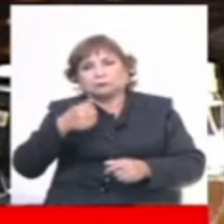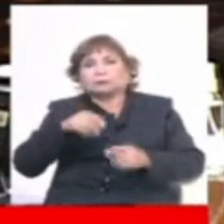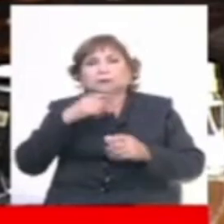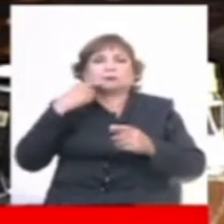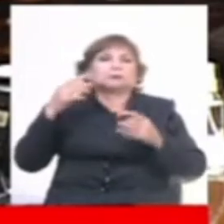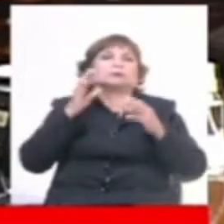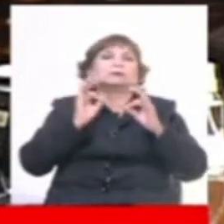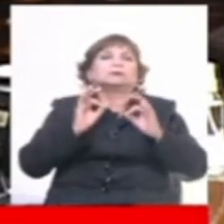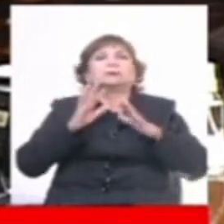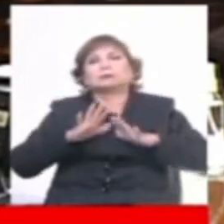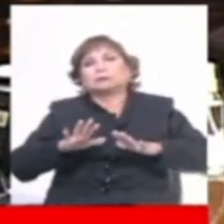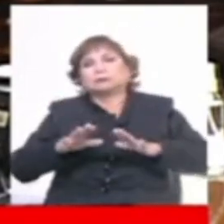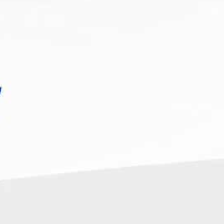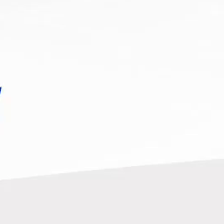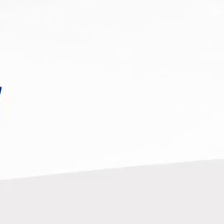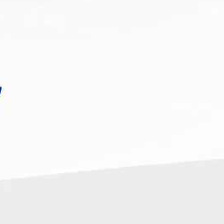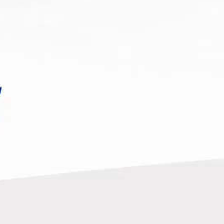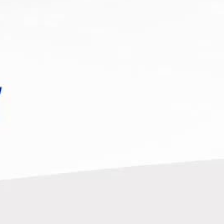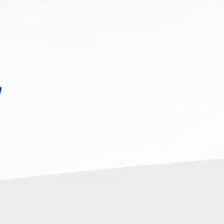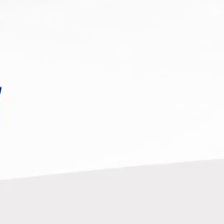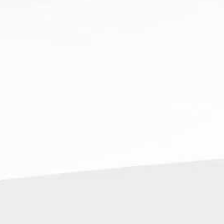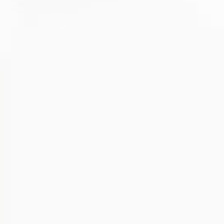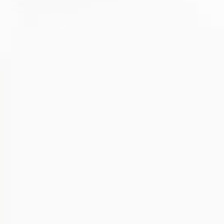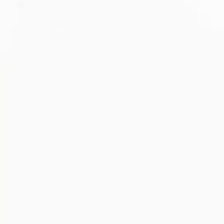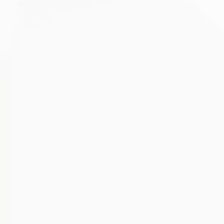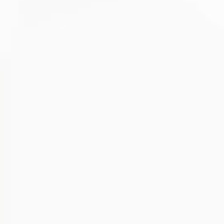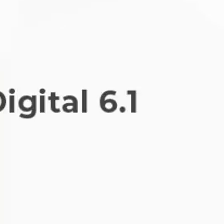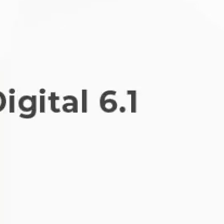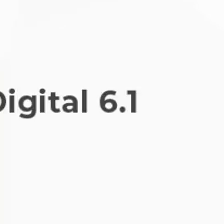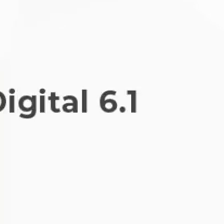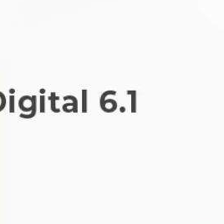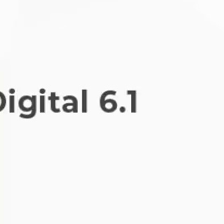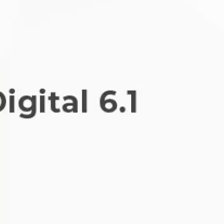como implacables agresores.